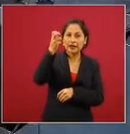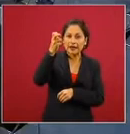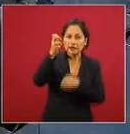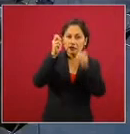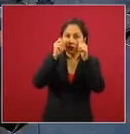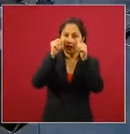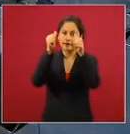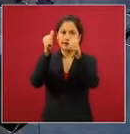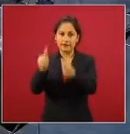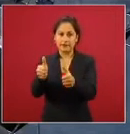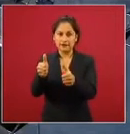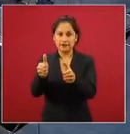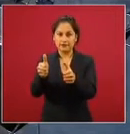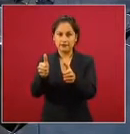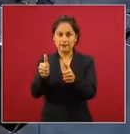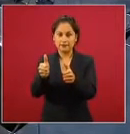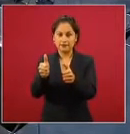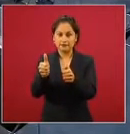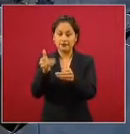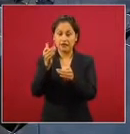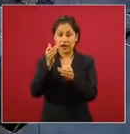personajes